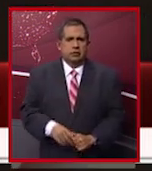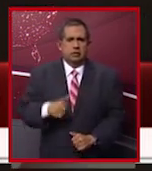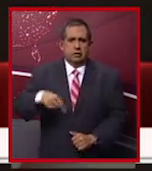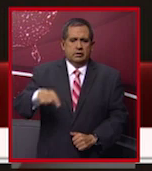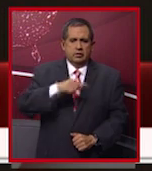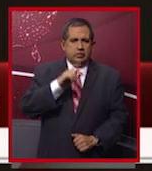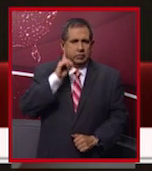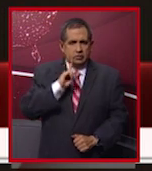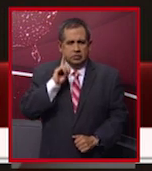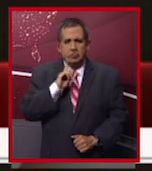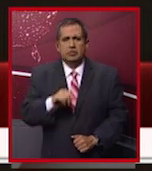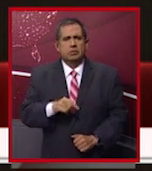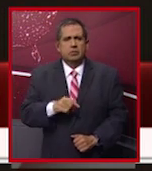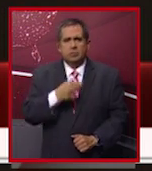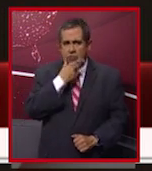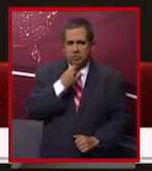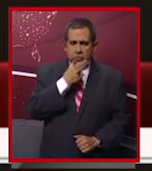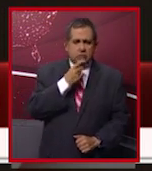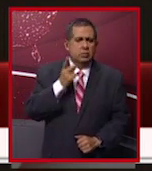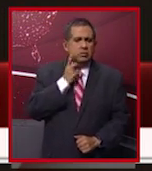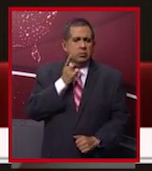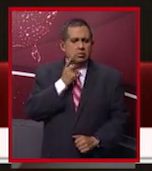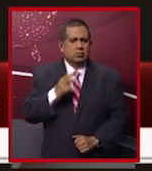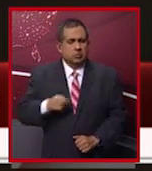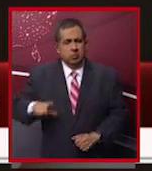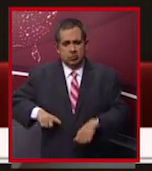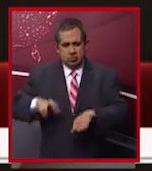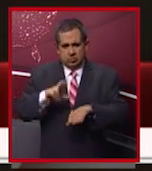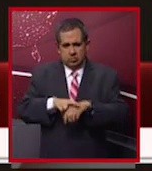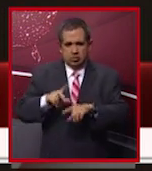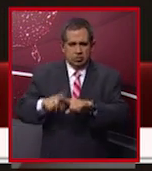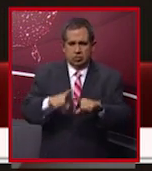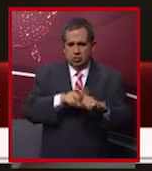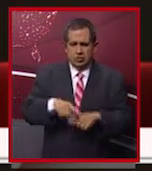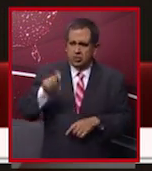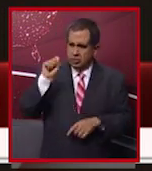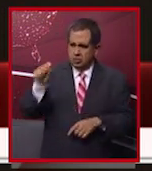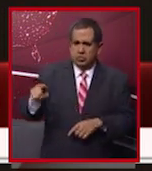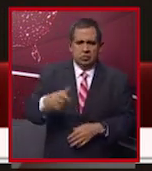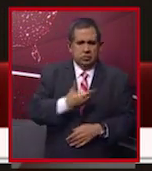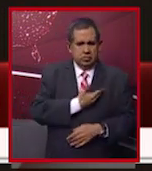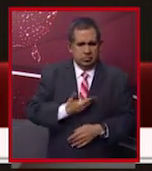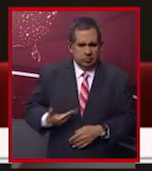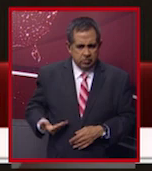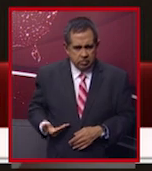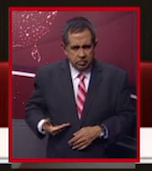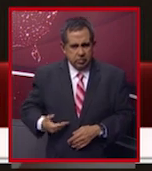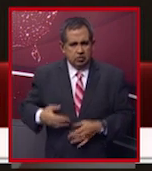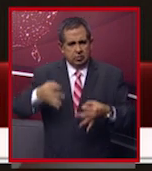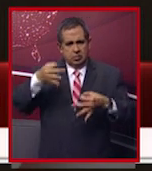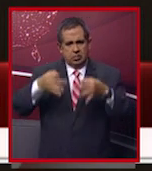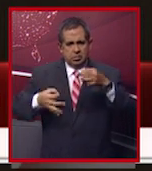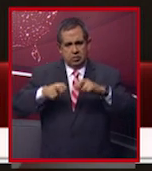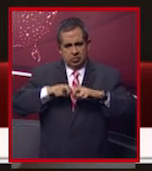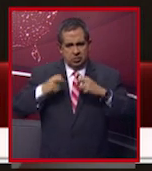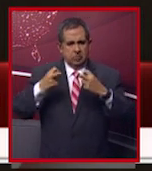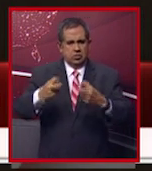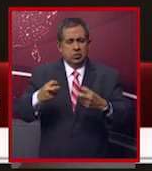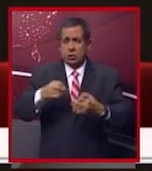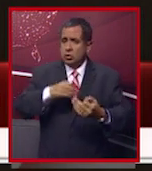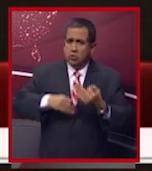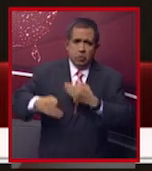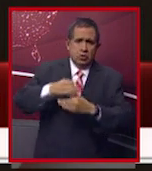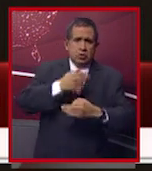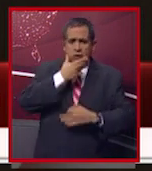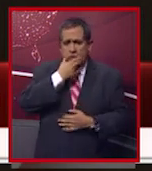Diputadas, diputados, gobernadores, el mismísimo presidente, magistrados, todas